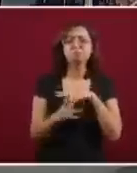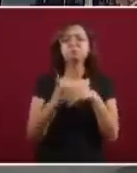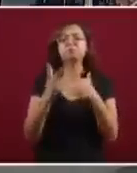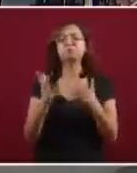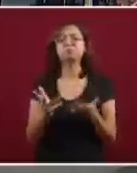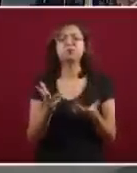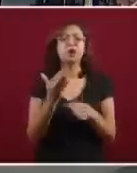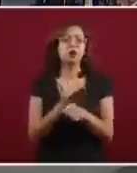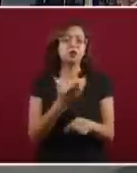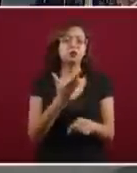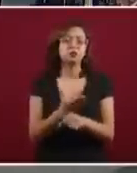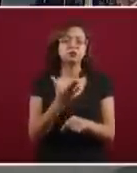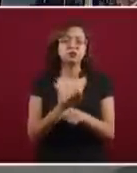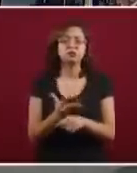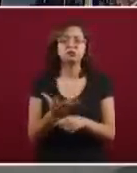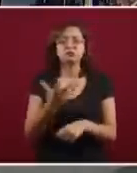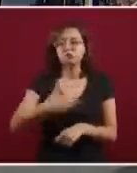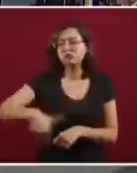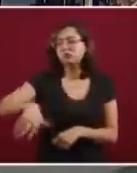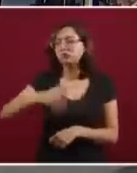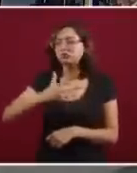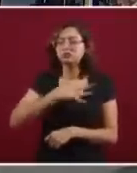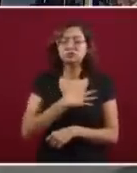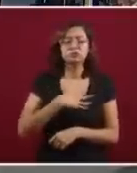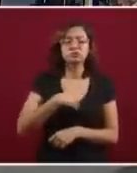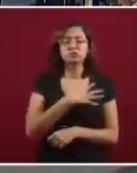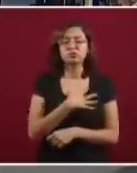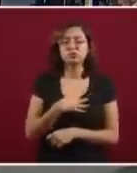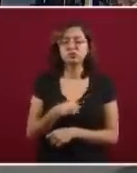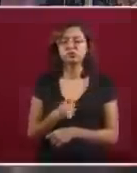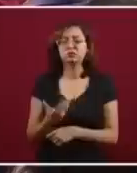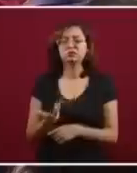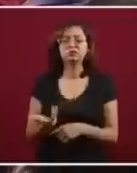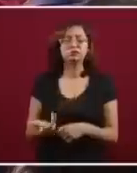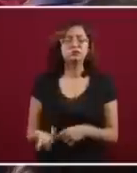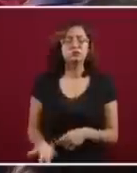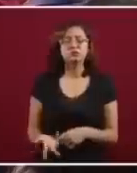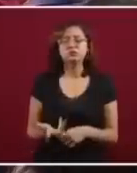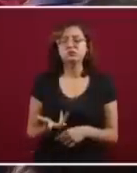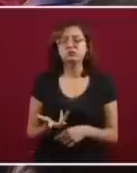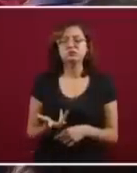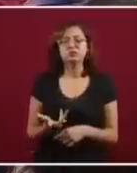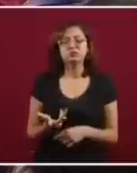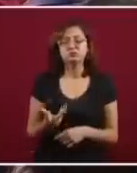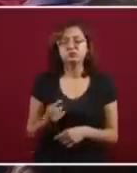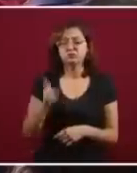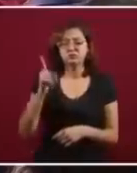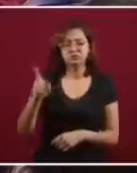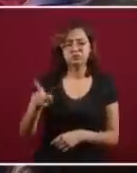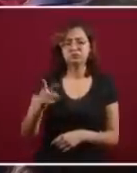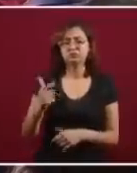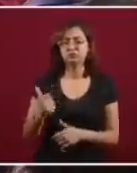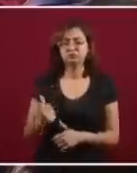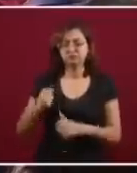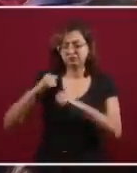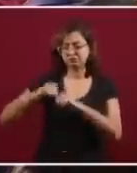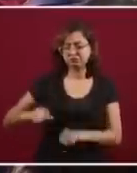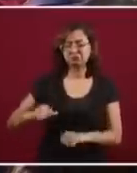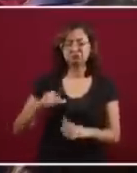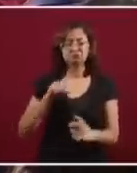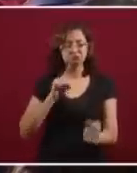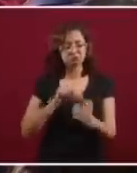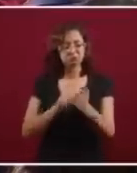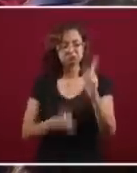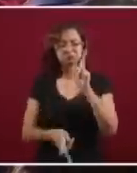ya se vinieron a buscar a su hijo entonces no los ha recibido el señora militar